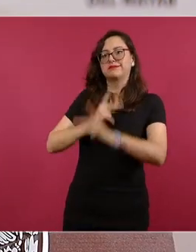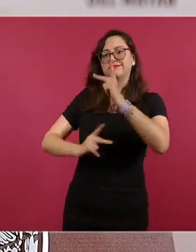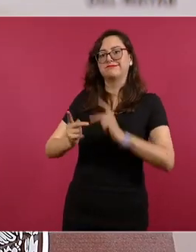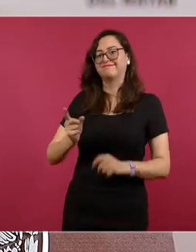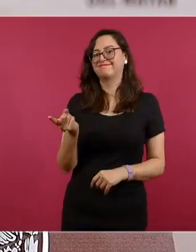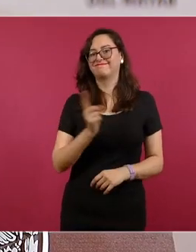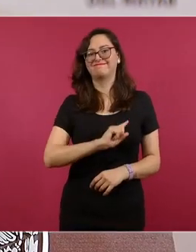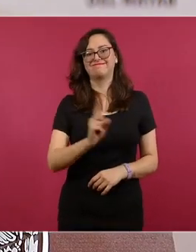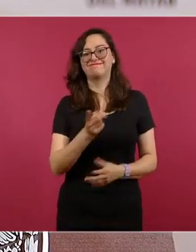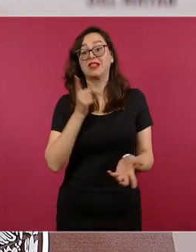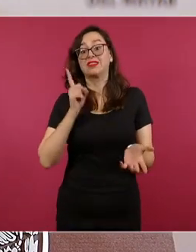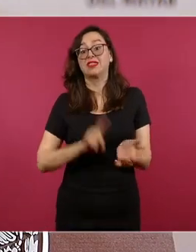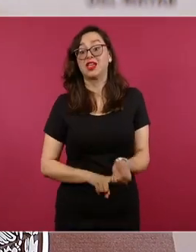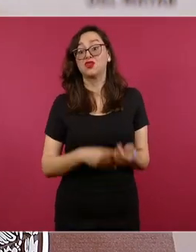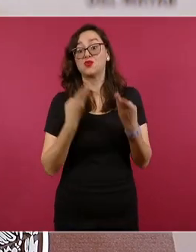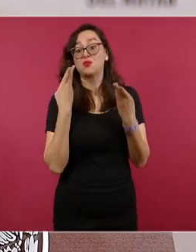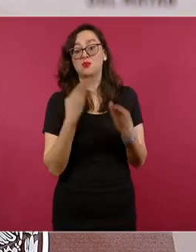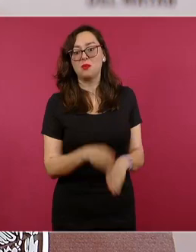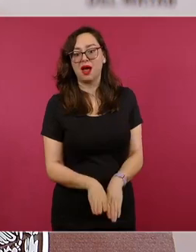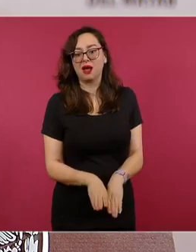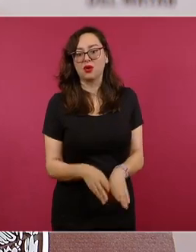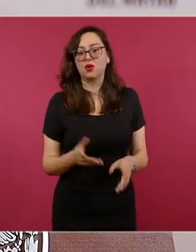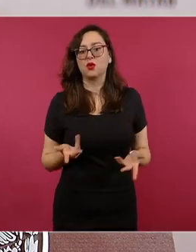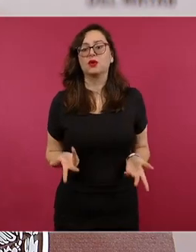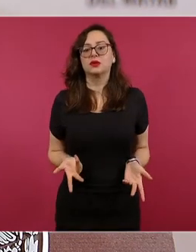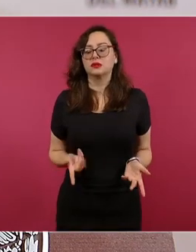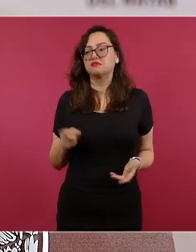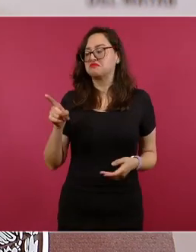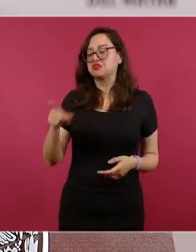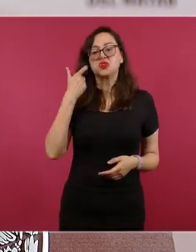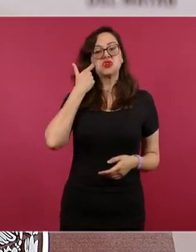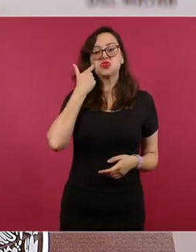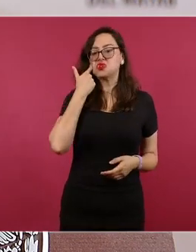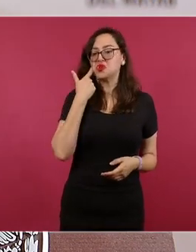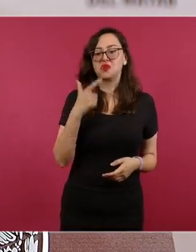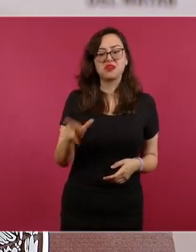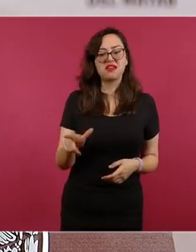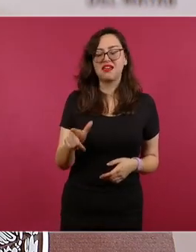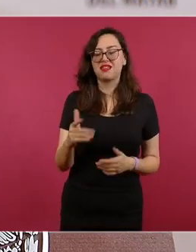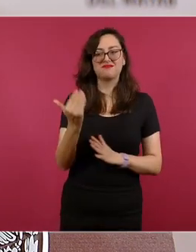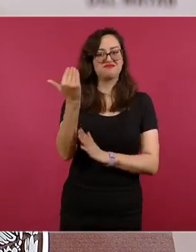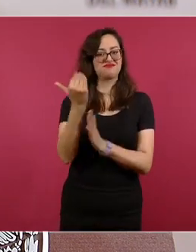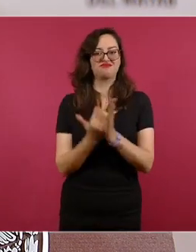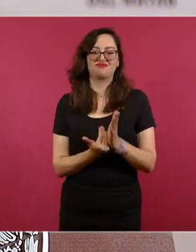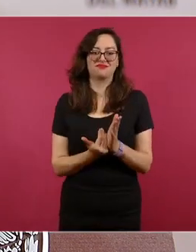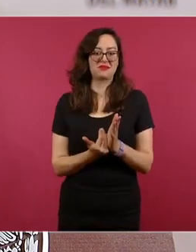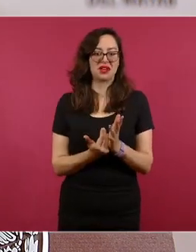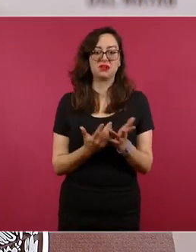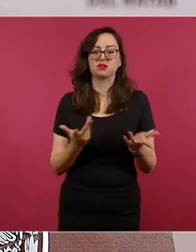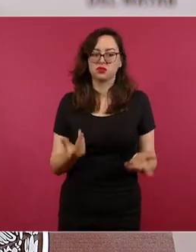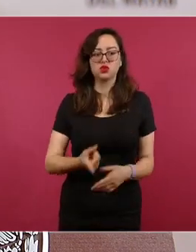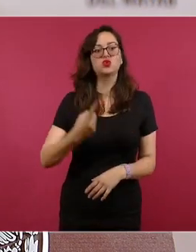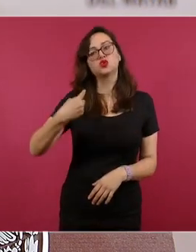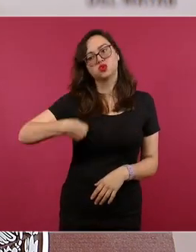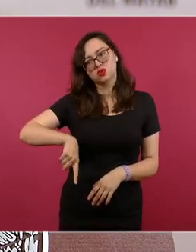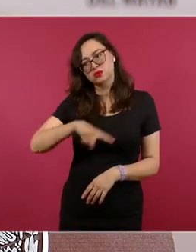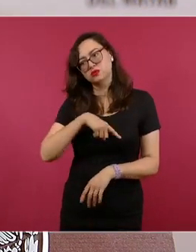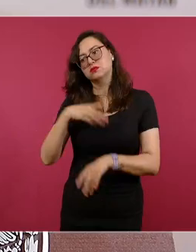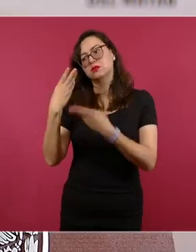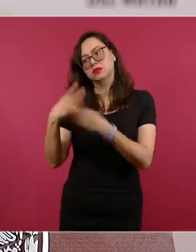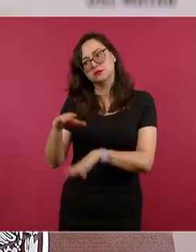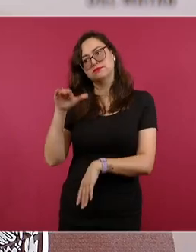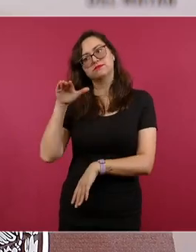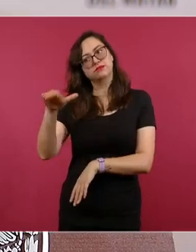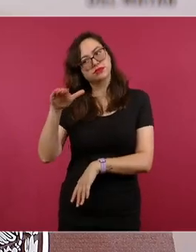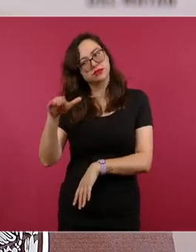negociaciones con dos bancos para recomprar la cartera, traerla al Infonavit y poder ayudar a las personas. Y con todo